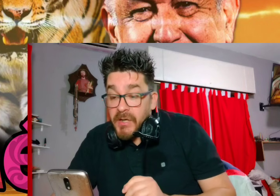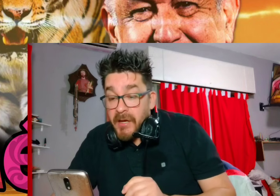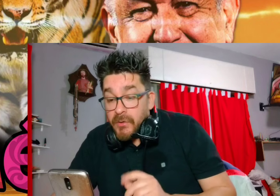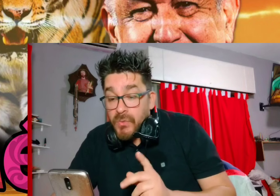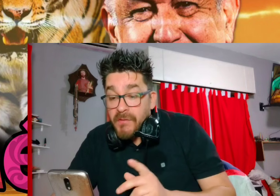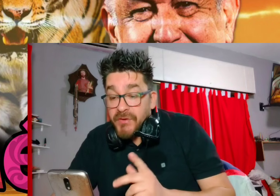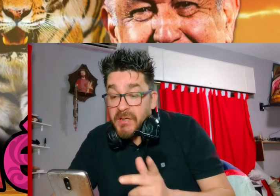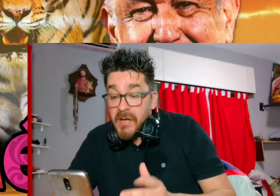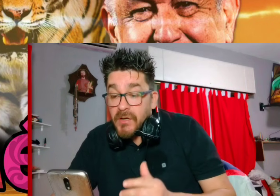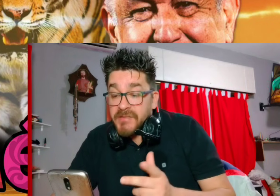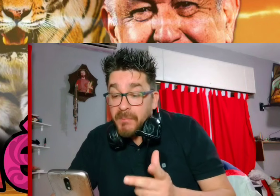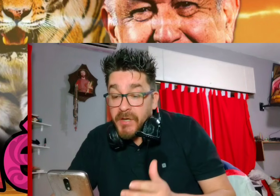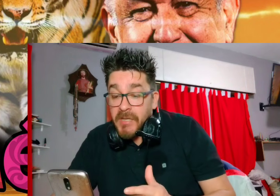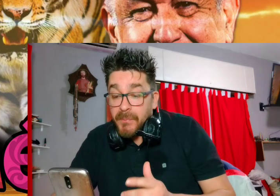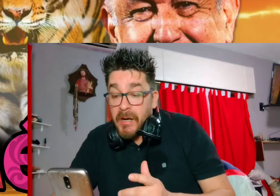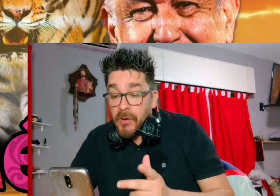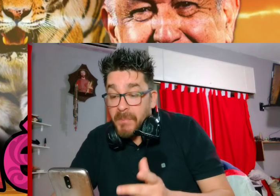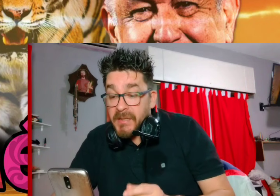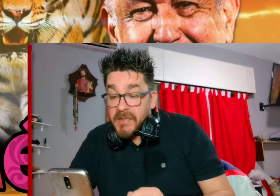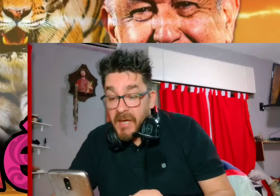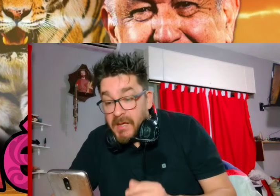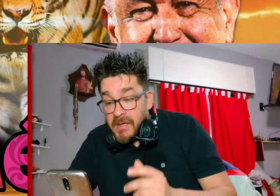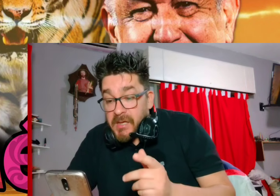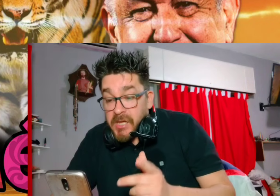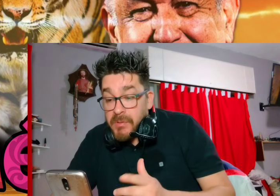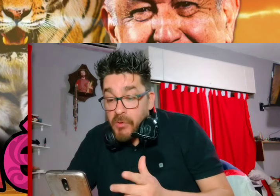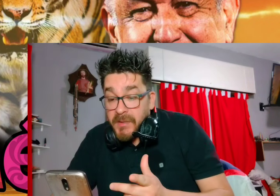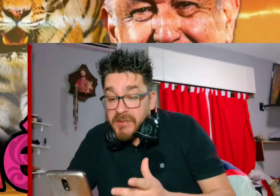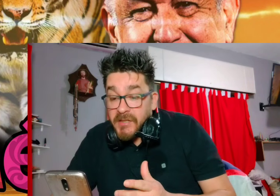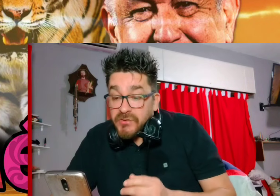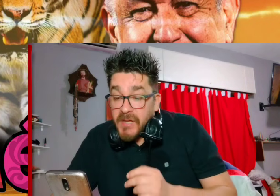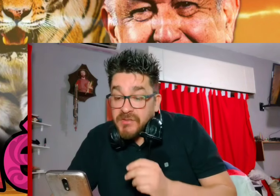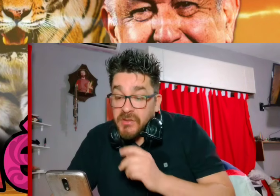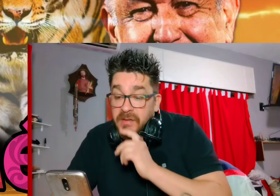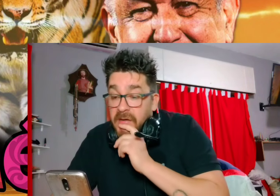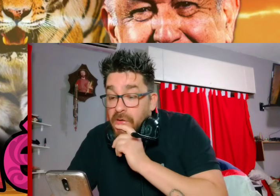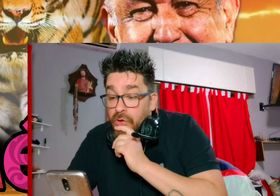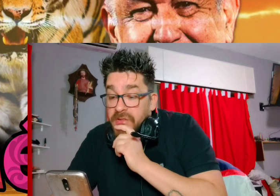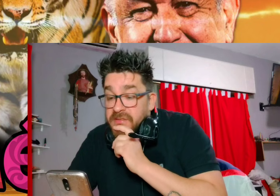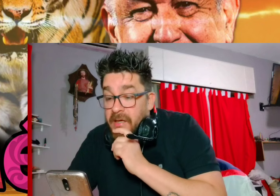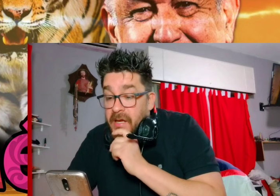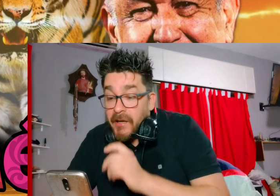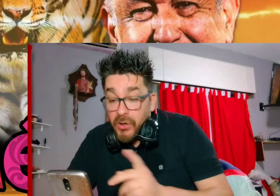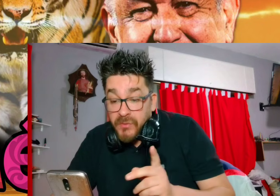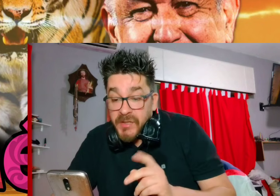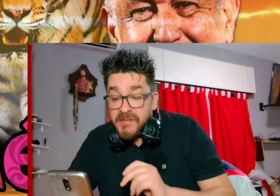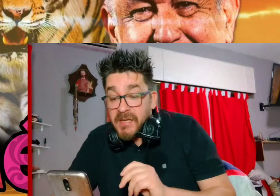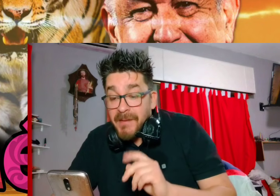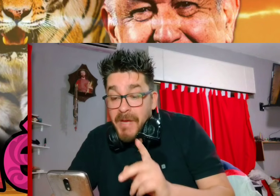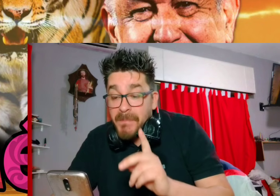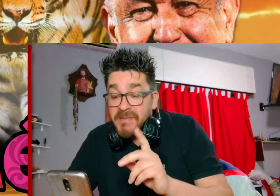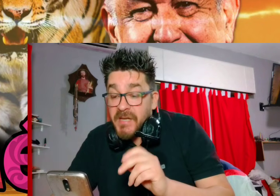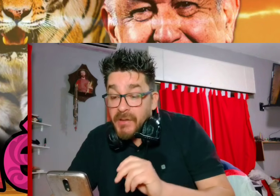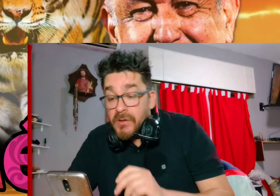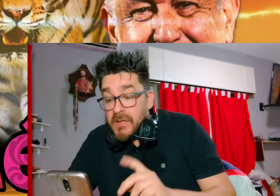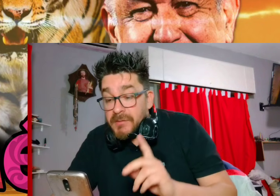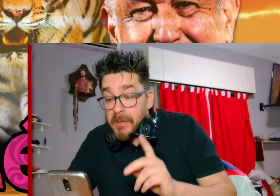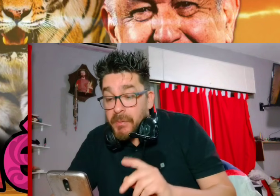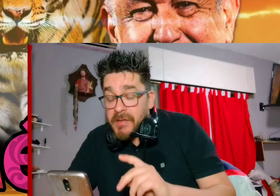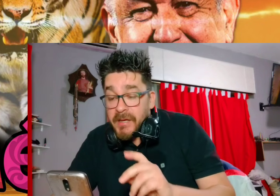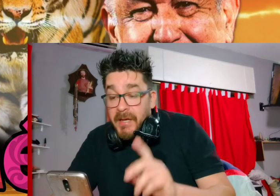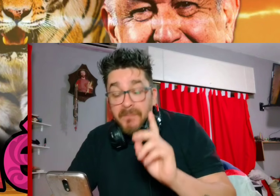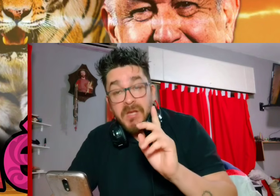de Bacanora no han frenado las apuestas por la compañía, que vio aumentar sus acciones de cotizar en Londres el mes